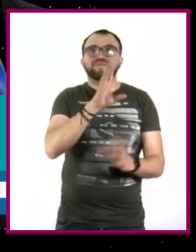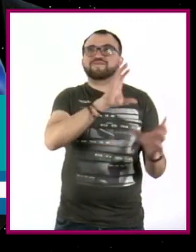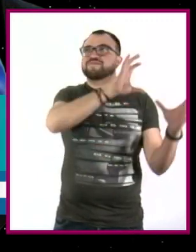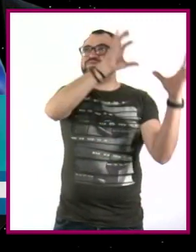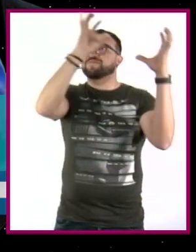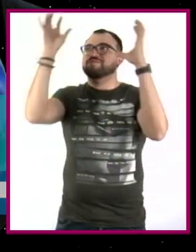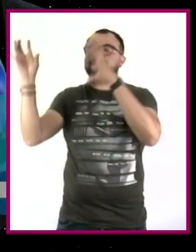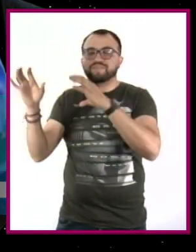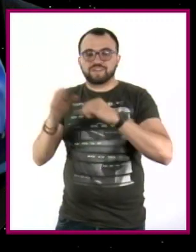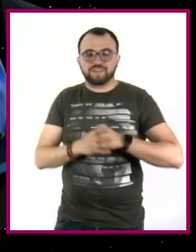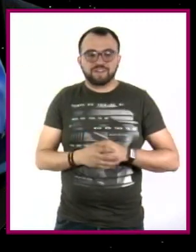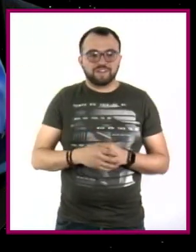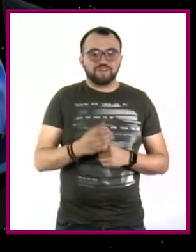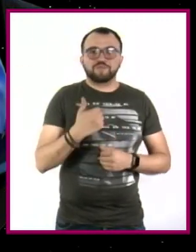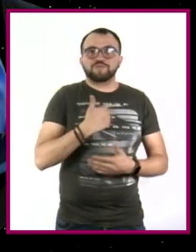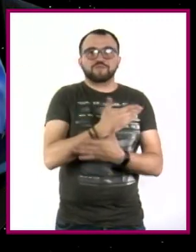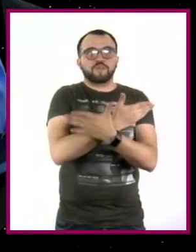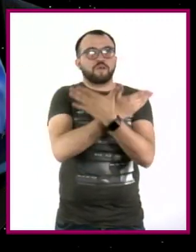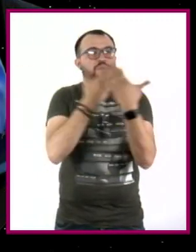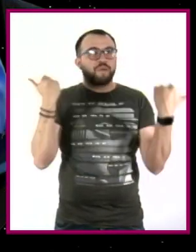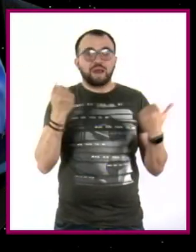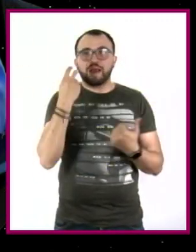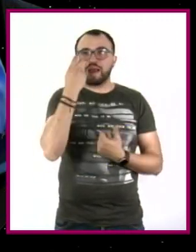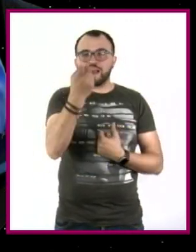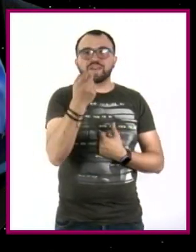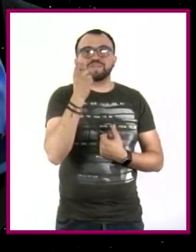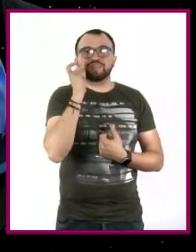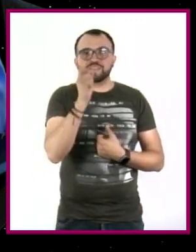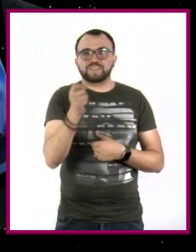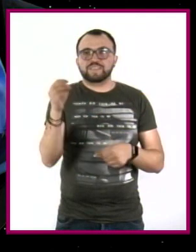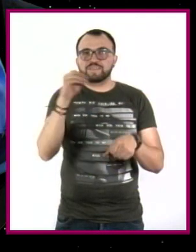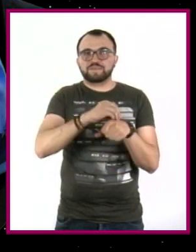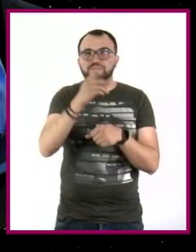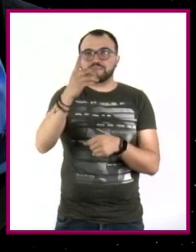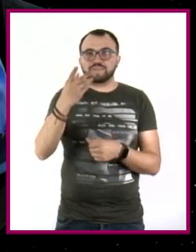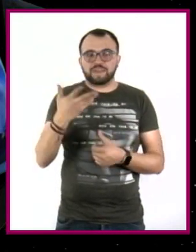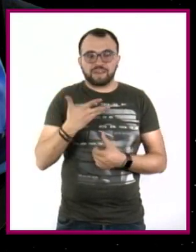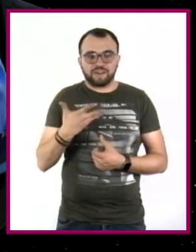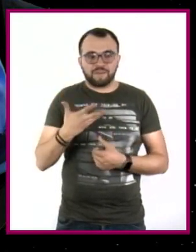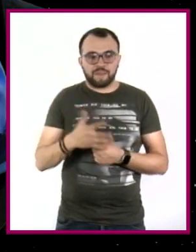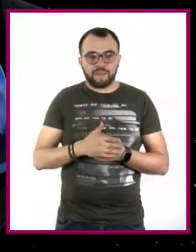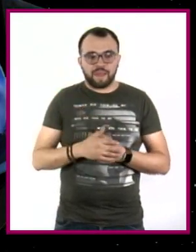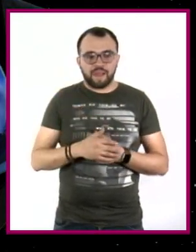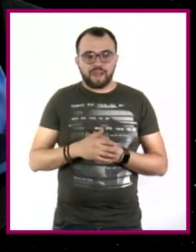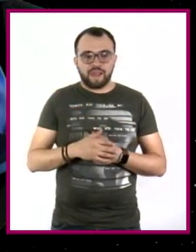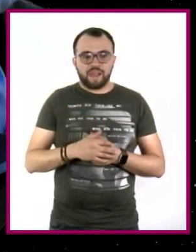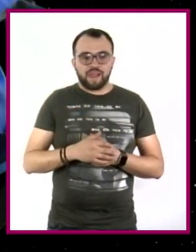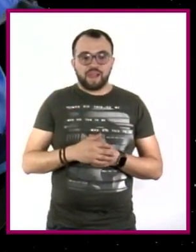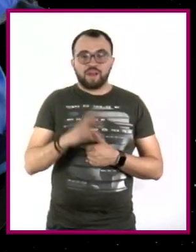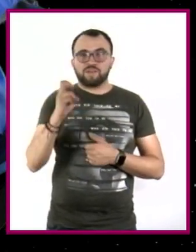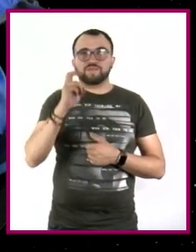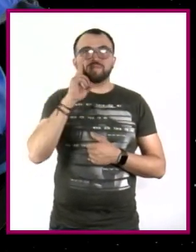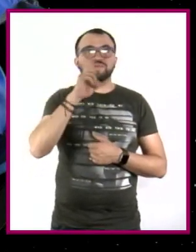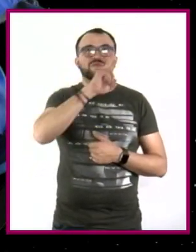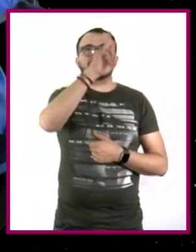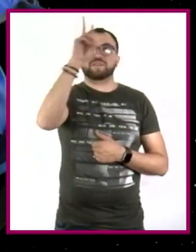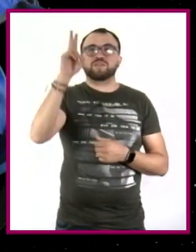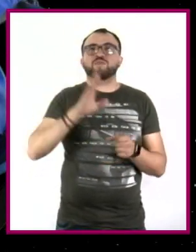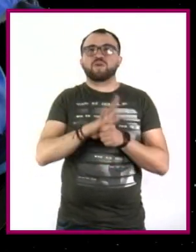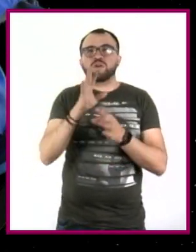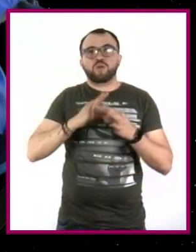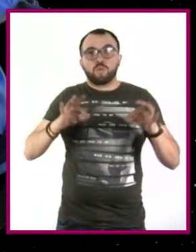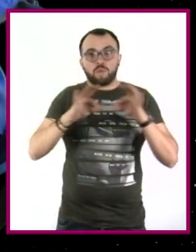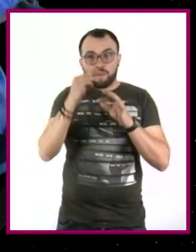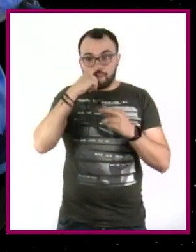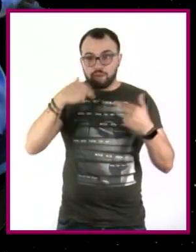Internacional. No tenía la menor idea de todo lo que involucra su existencia. Cuando dimensionamos su importancia para la